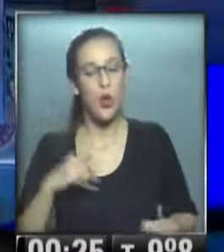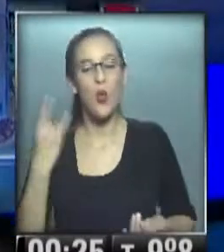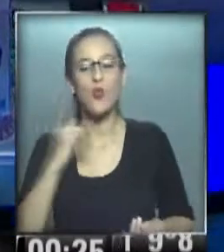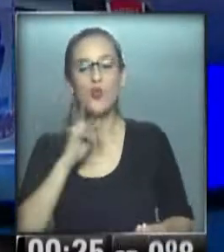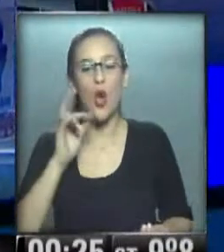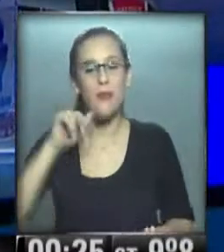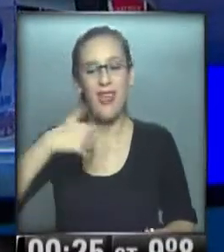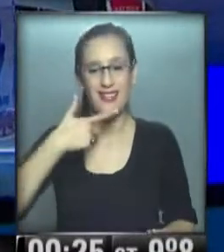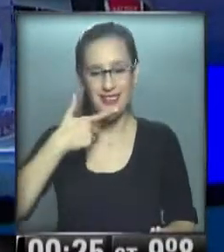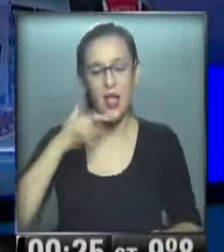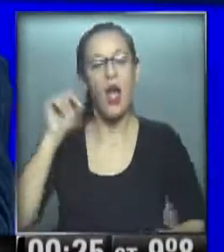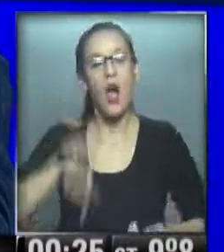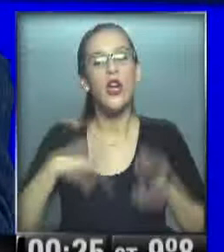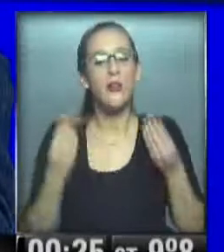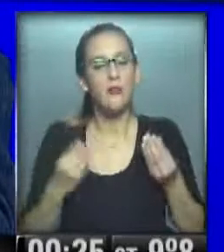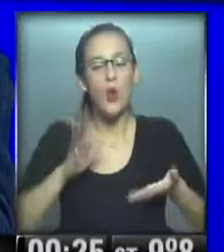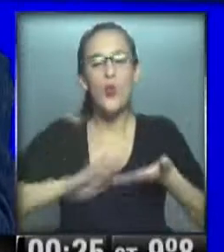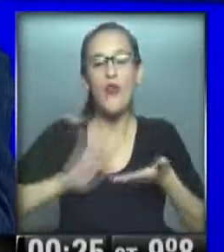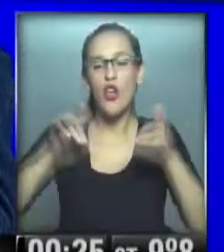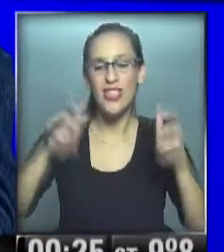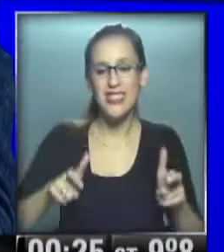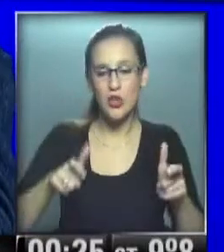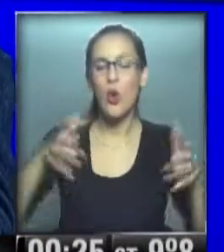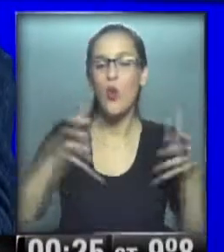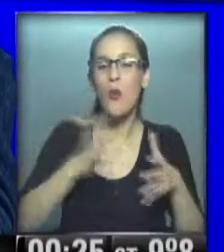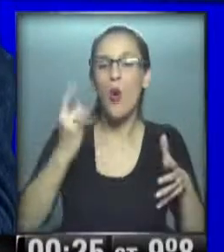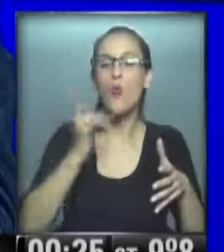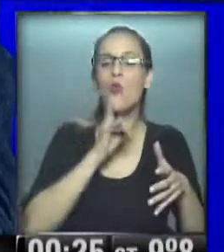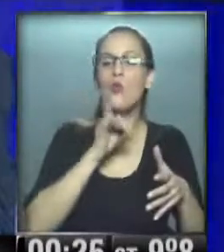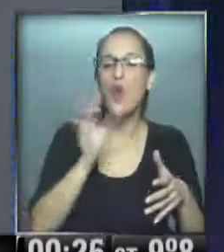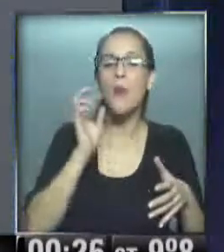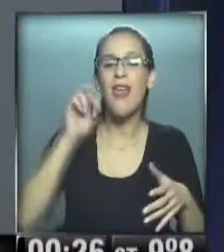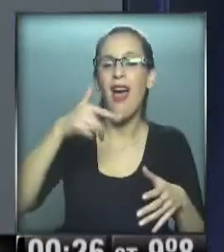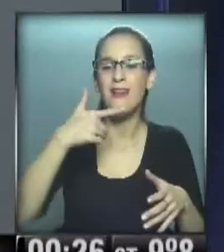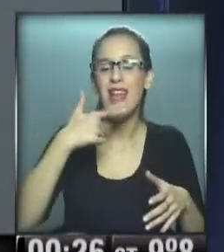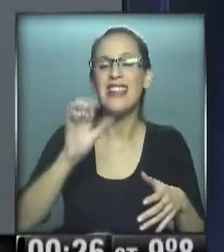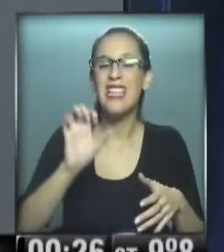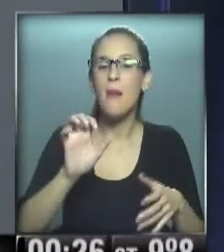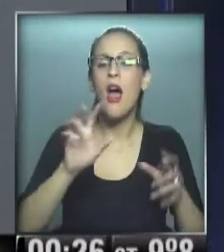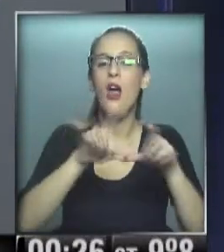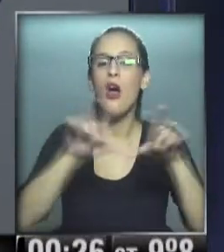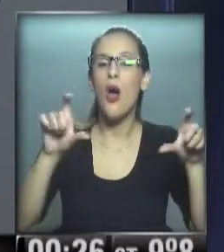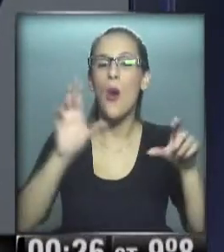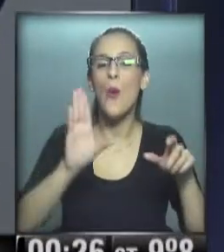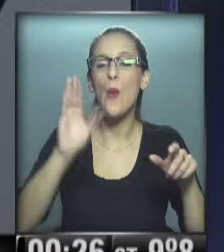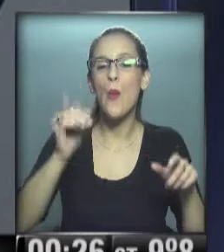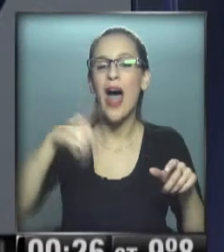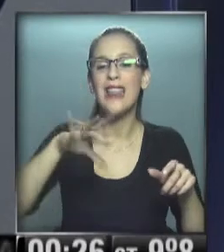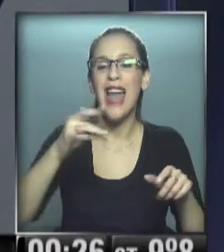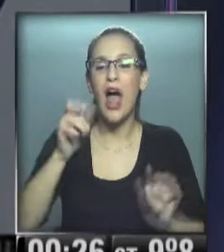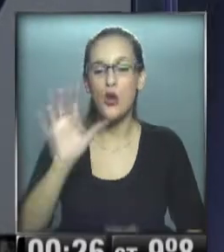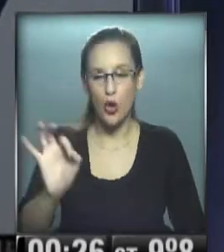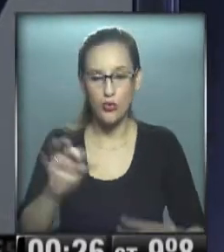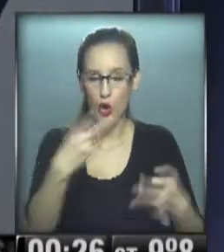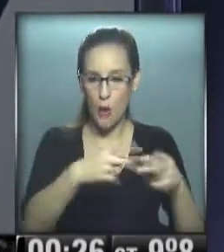exactamente lo que tengo acá es el nuevo disco de los fotos bians se llamaba vándalo y la verdad te puedo decir primero las cosas que vas a escuchar por